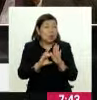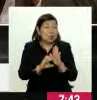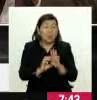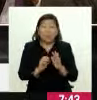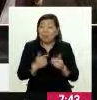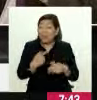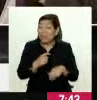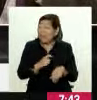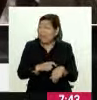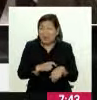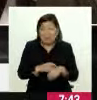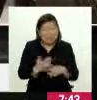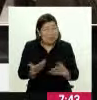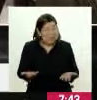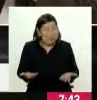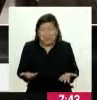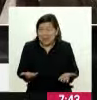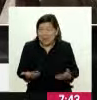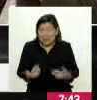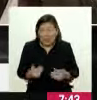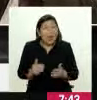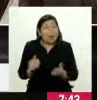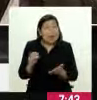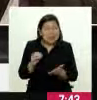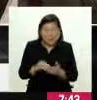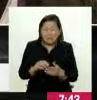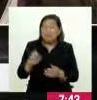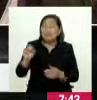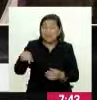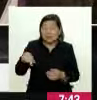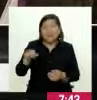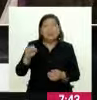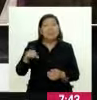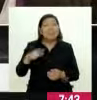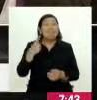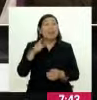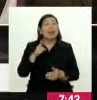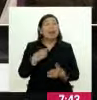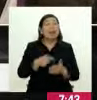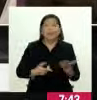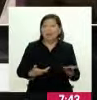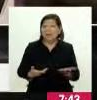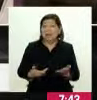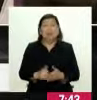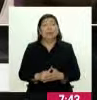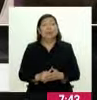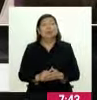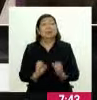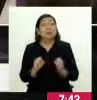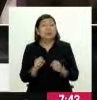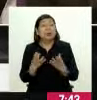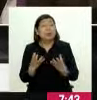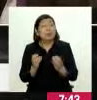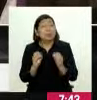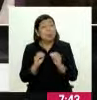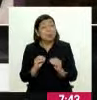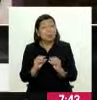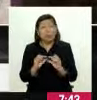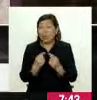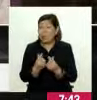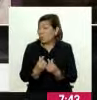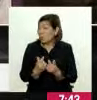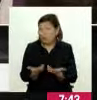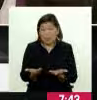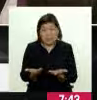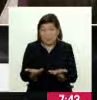puede perder el tiempo, que también necesitan una segunda votación en otra legislatura. Así es, o sea, para que, digamos, si lo queremos ver todo en grupo,